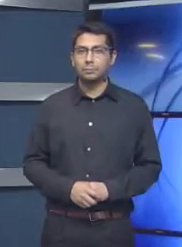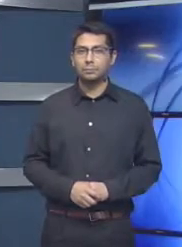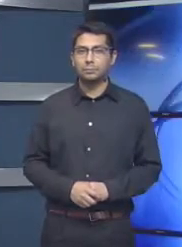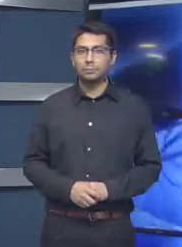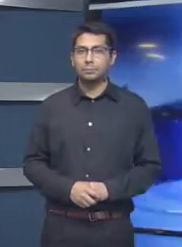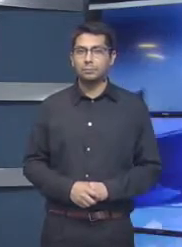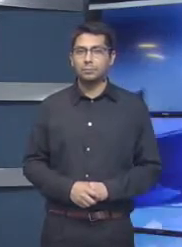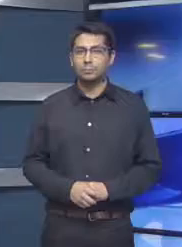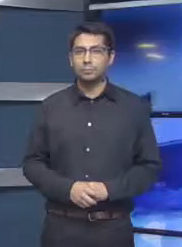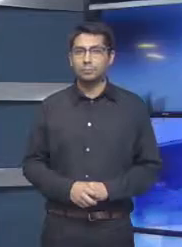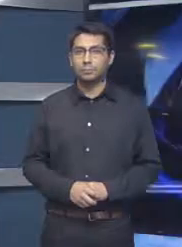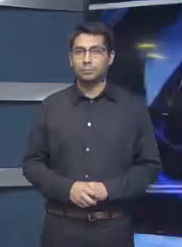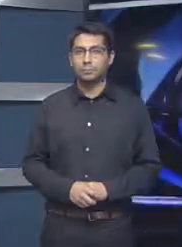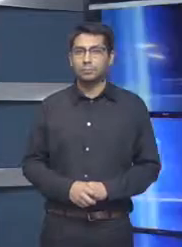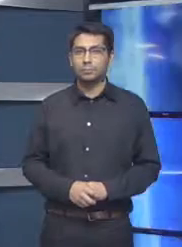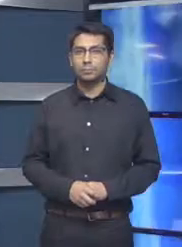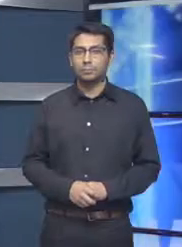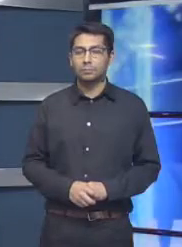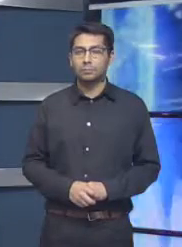mío, pero